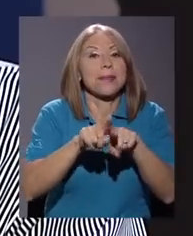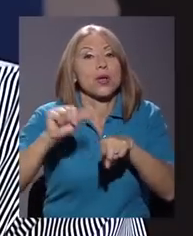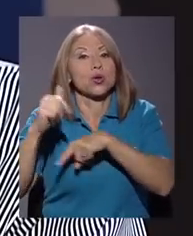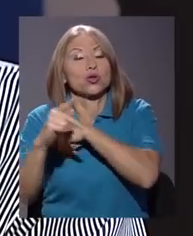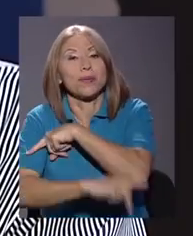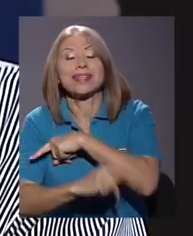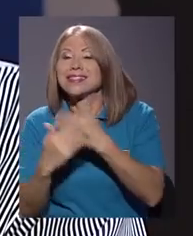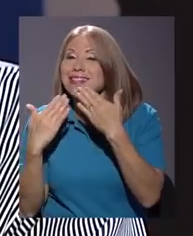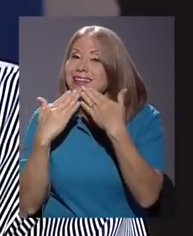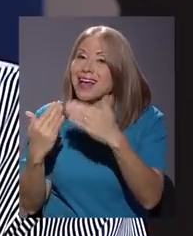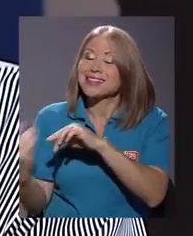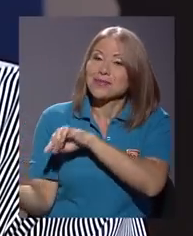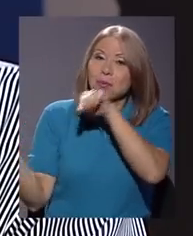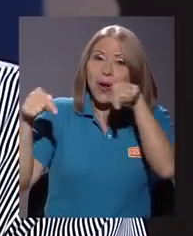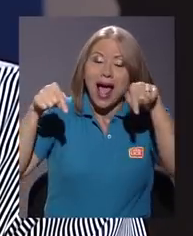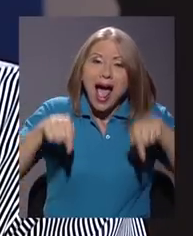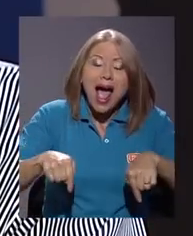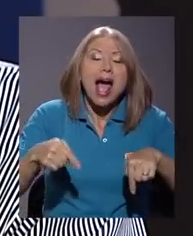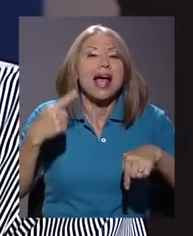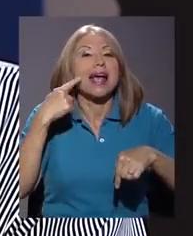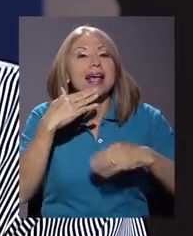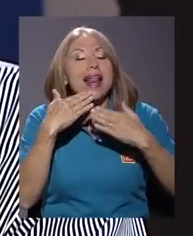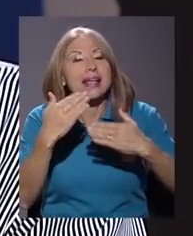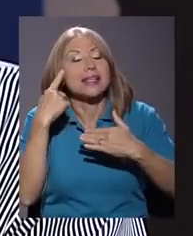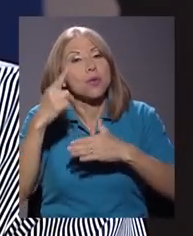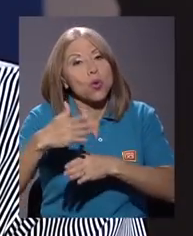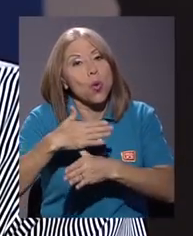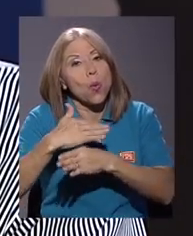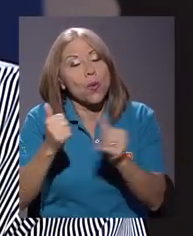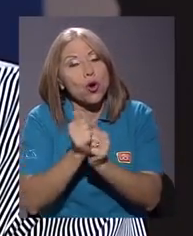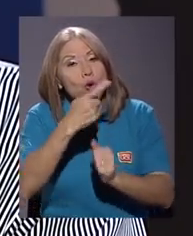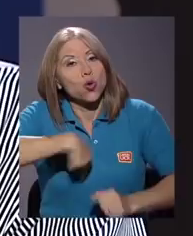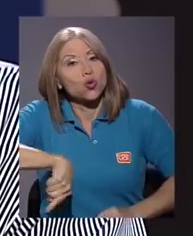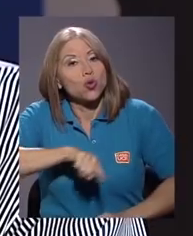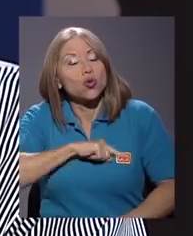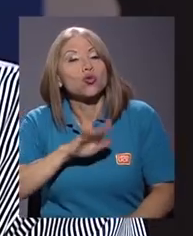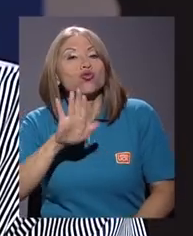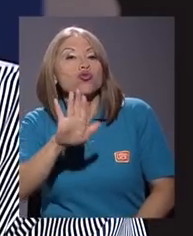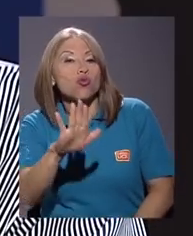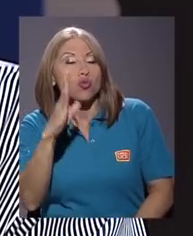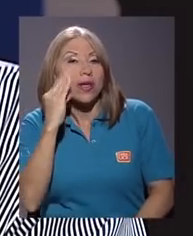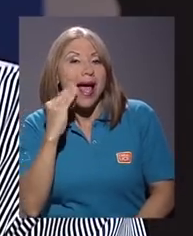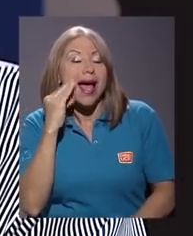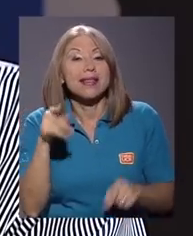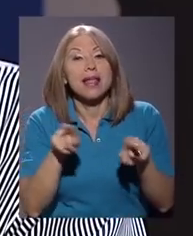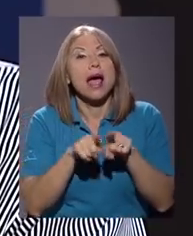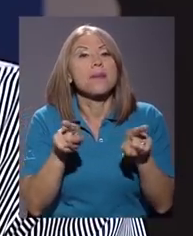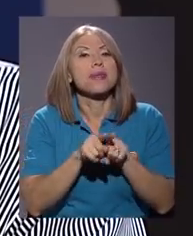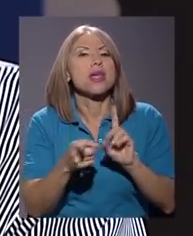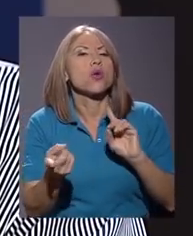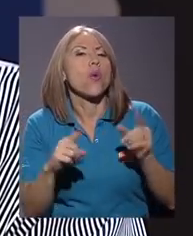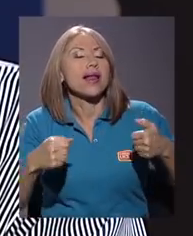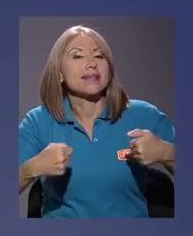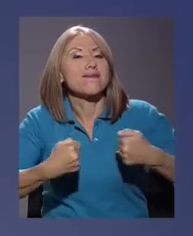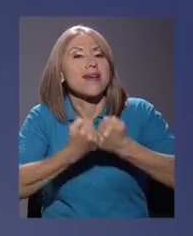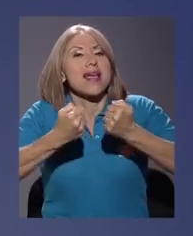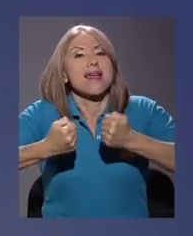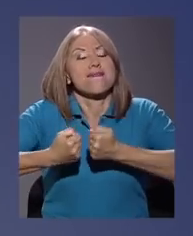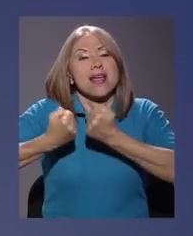en este espacio por compartir con nosotros tu trayectoria y también los retos que te siguen ilusionando